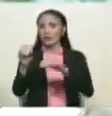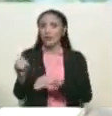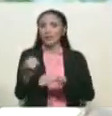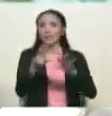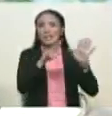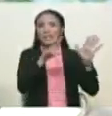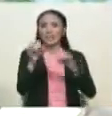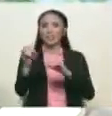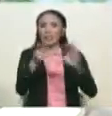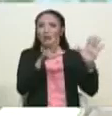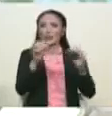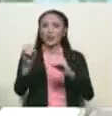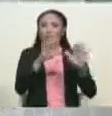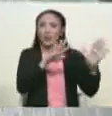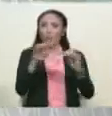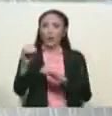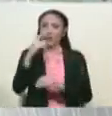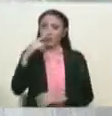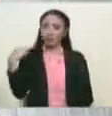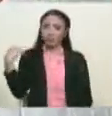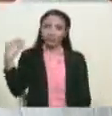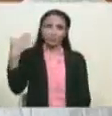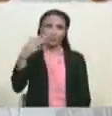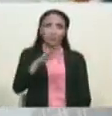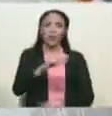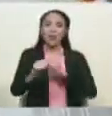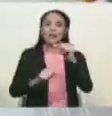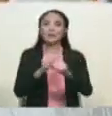90 y el siglo XXI.